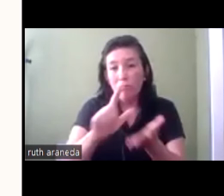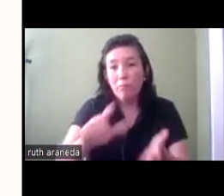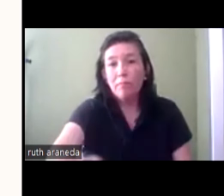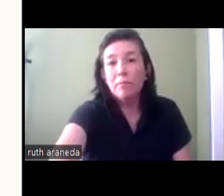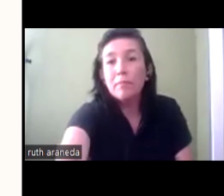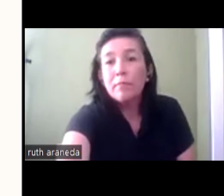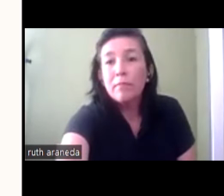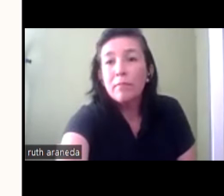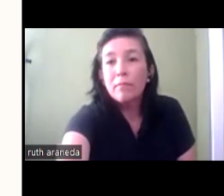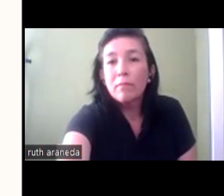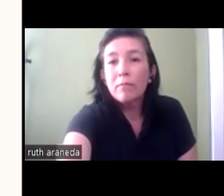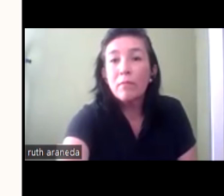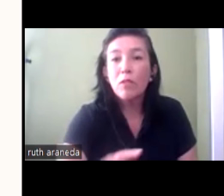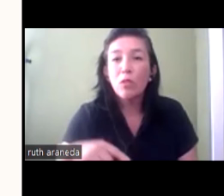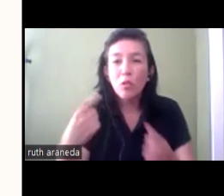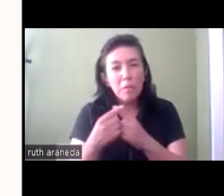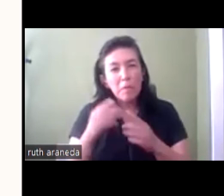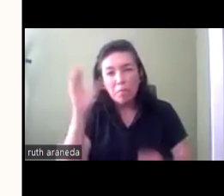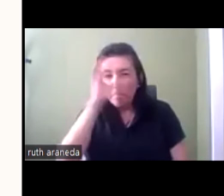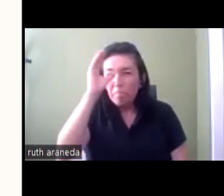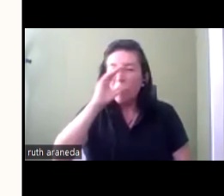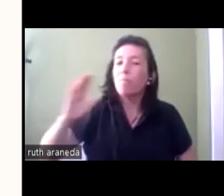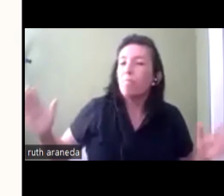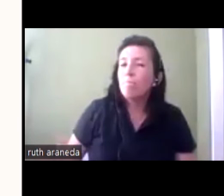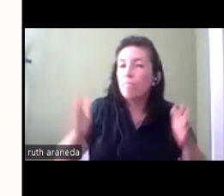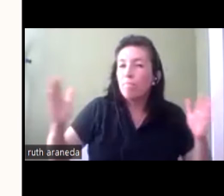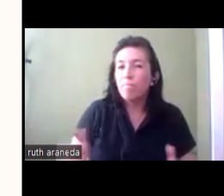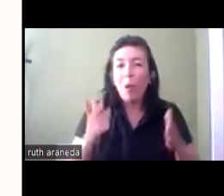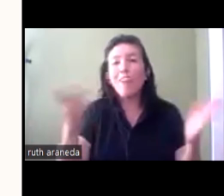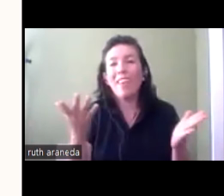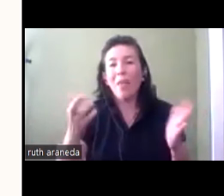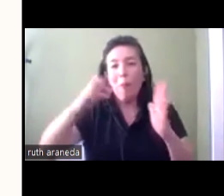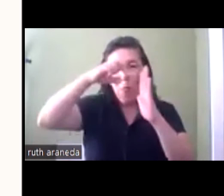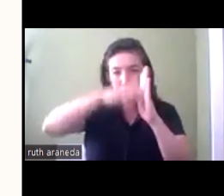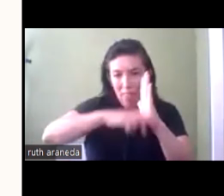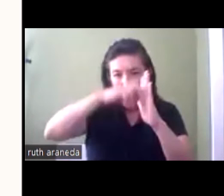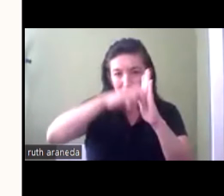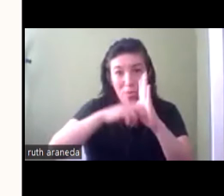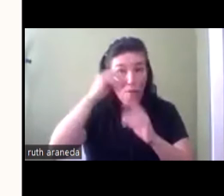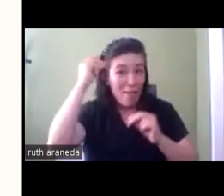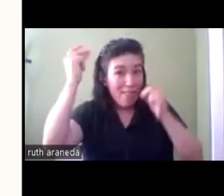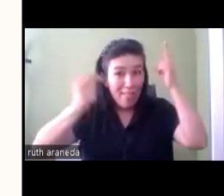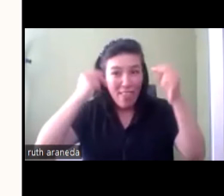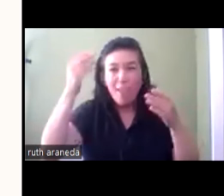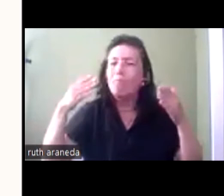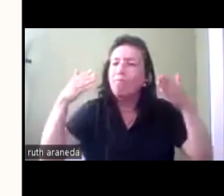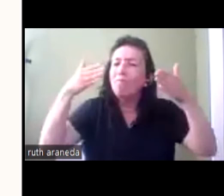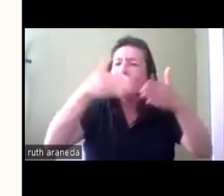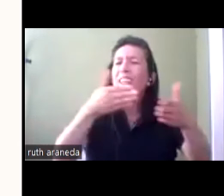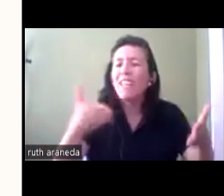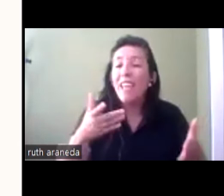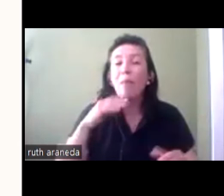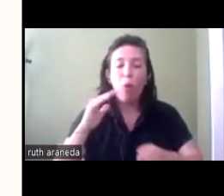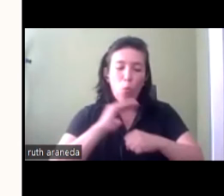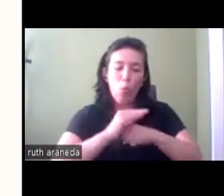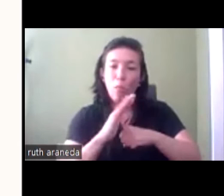es que nosotros hemos buscado gestionar, fomentar y apoyar proyectos o iniciativas que estén enfocadas en resguardar, conservar